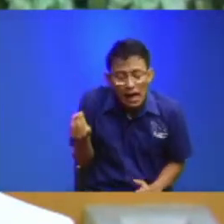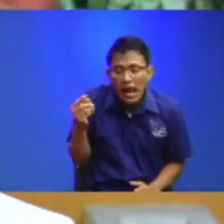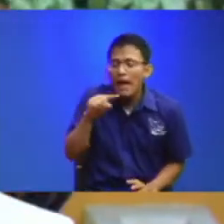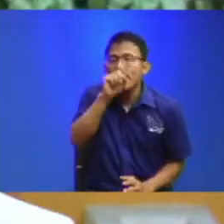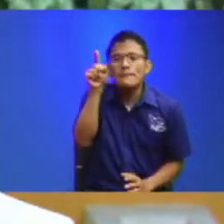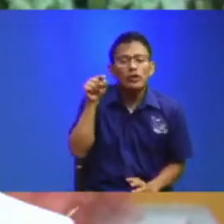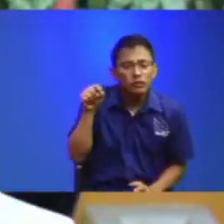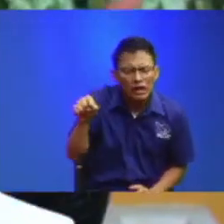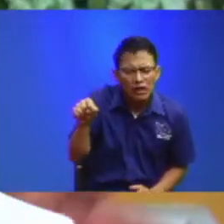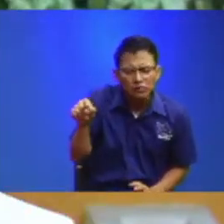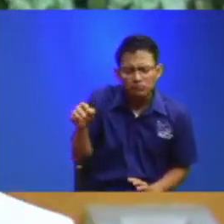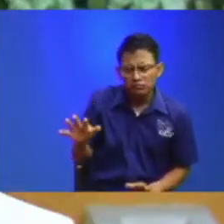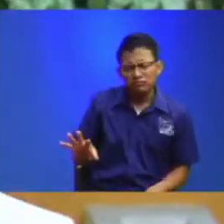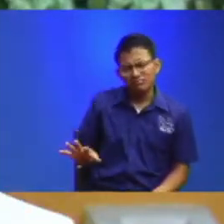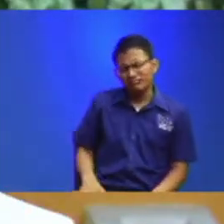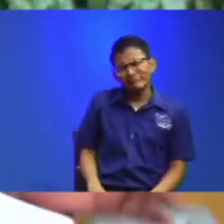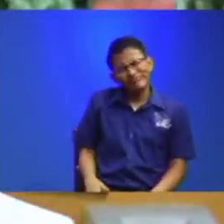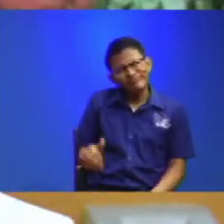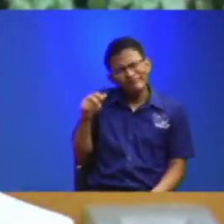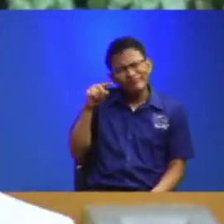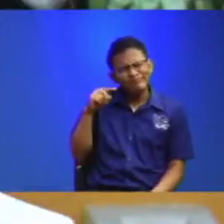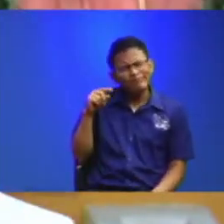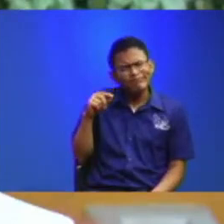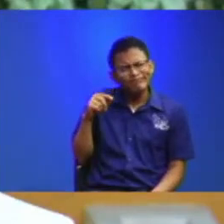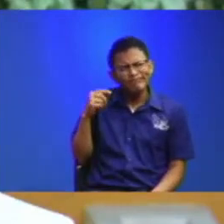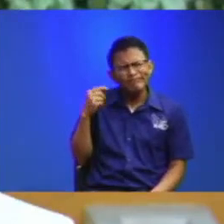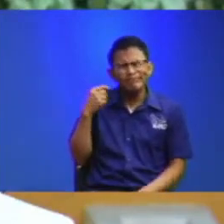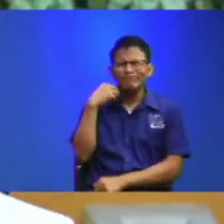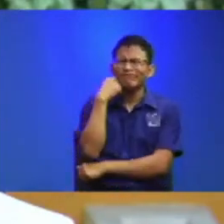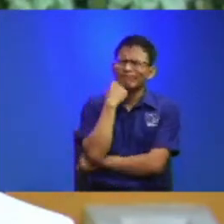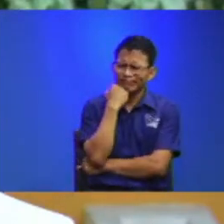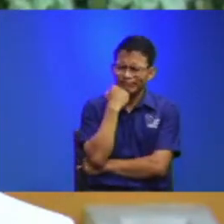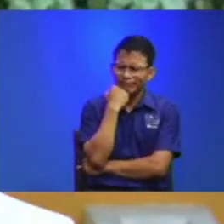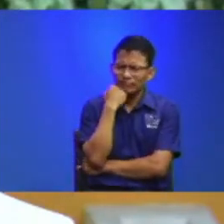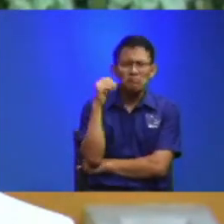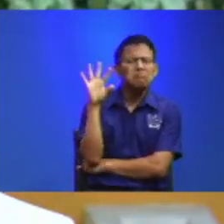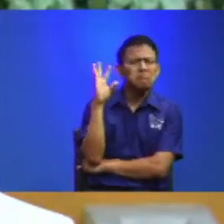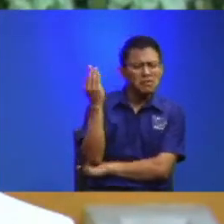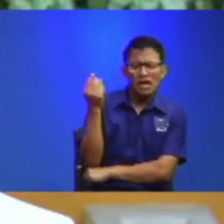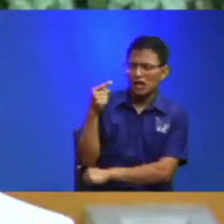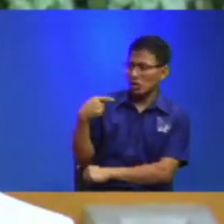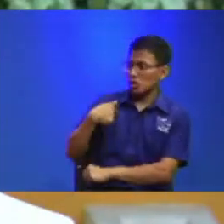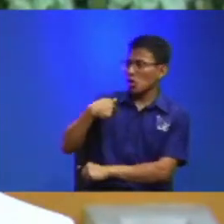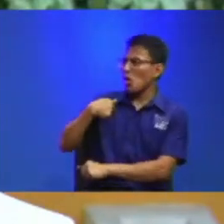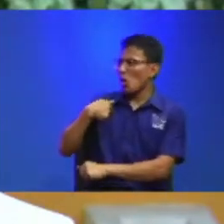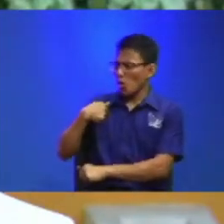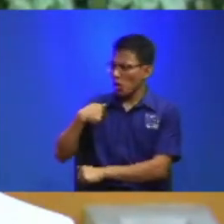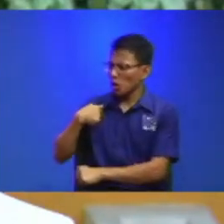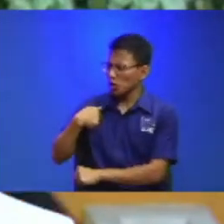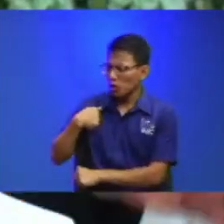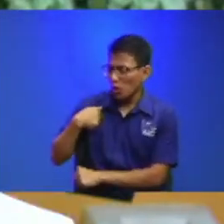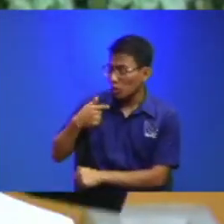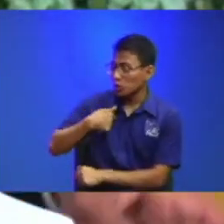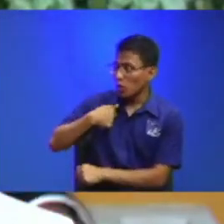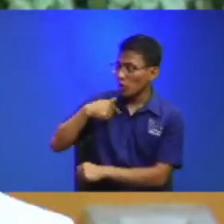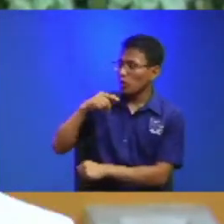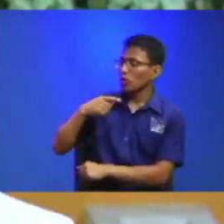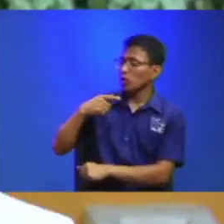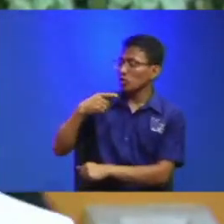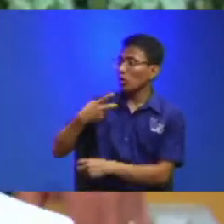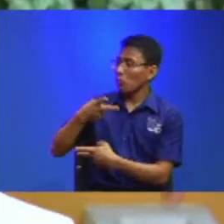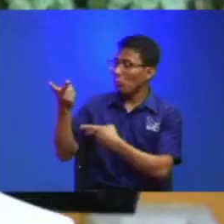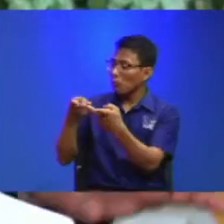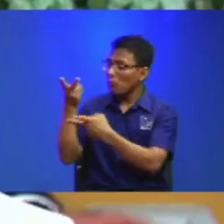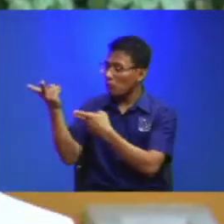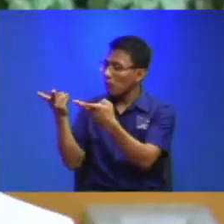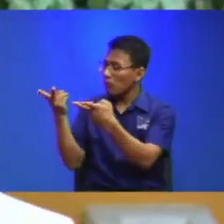¿Por qué no le dijeron, no, señor, perdóname, pero cualquiera que os once, pero yo si no, esa línea no la trabajo yo. Yo no soy traidor. A mí no